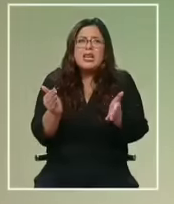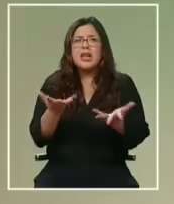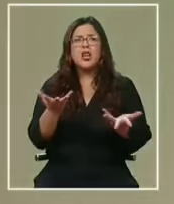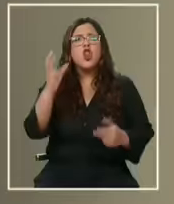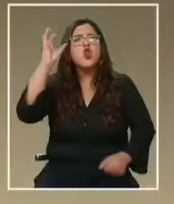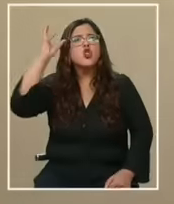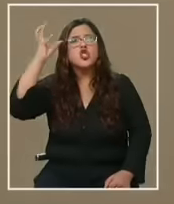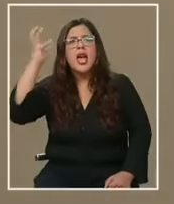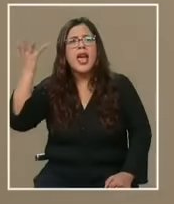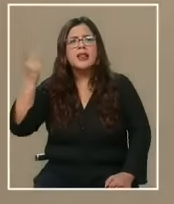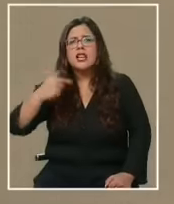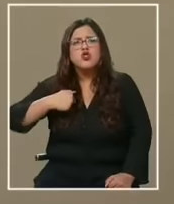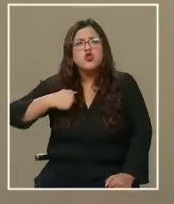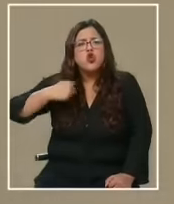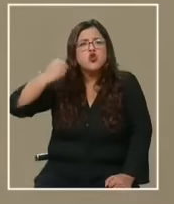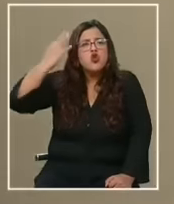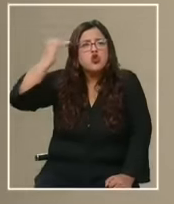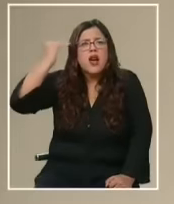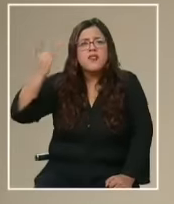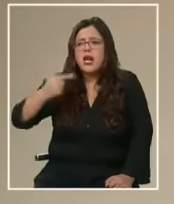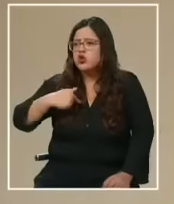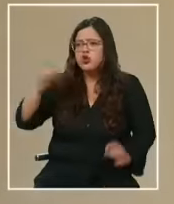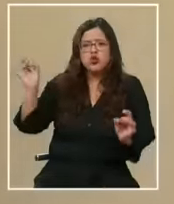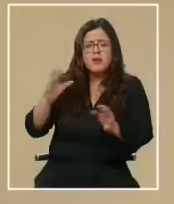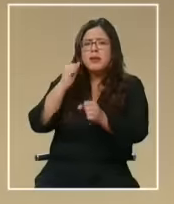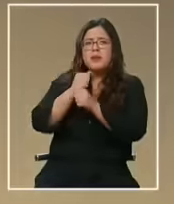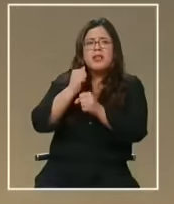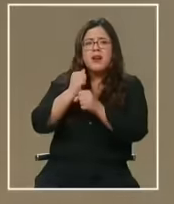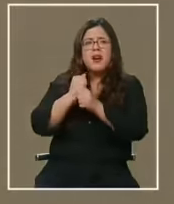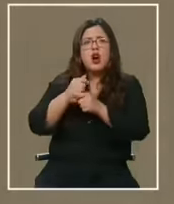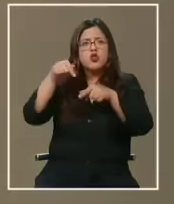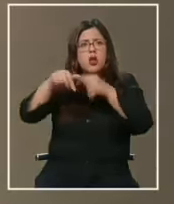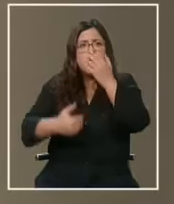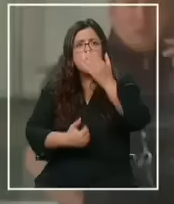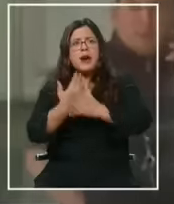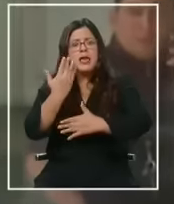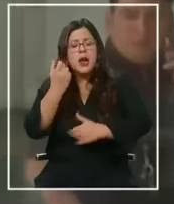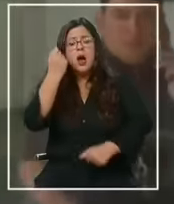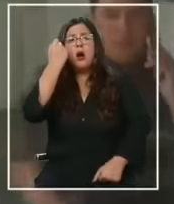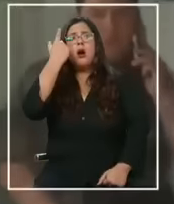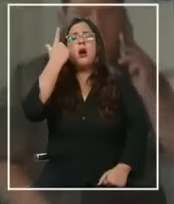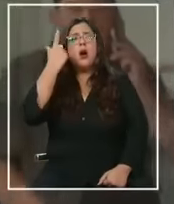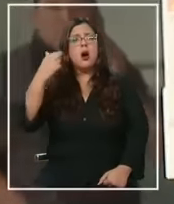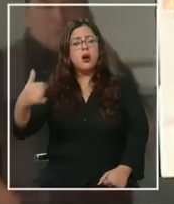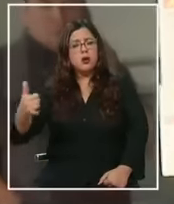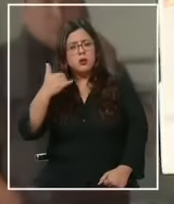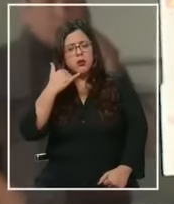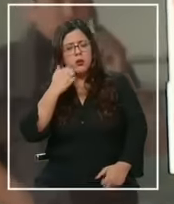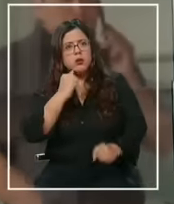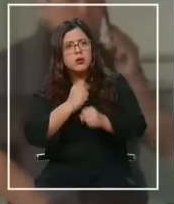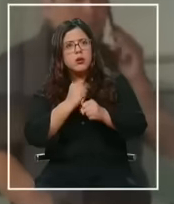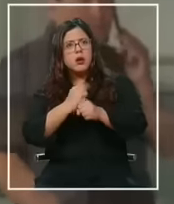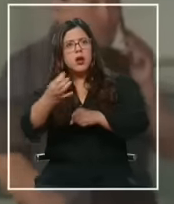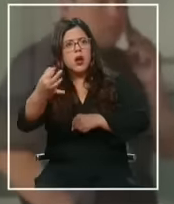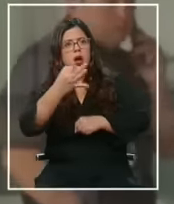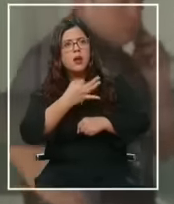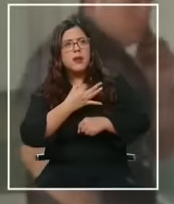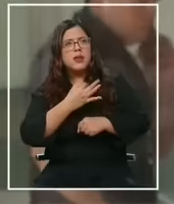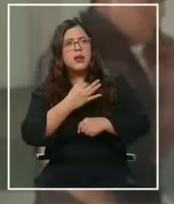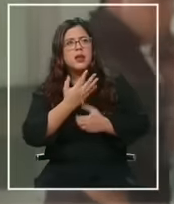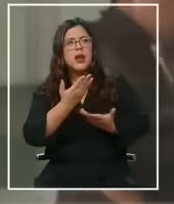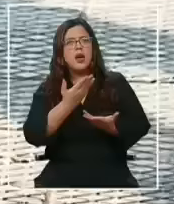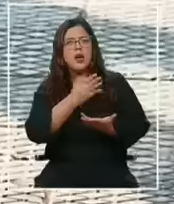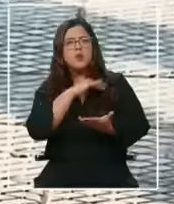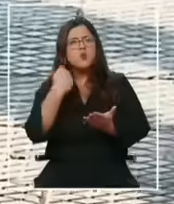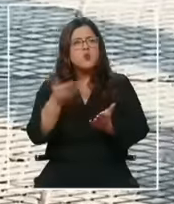inocente. Yo no tenía idea, yo estaba en mi trabajo y no me entero hasta hoy día en la mañana. Me llaman a mi trabajo y me dicen que asesinaron a